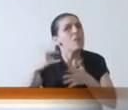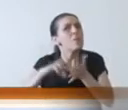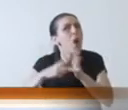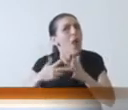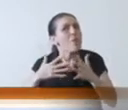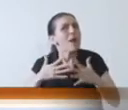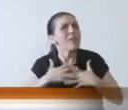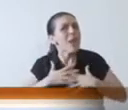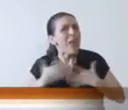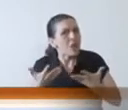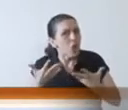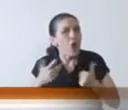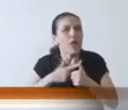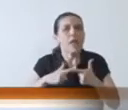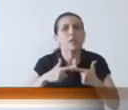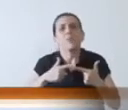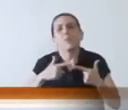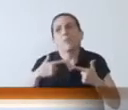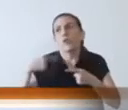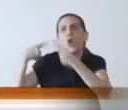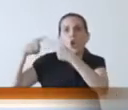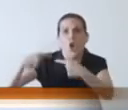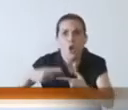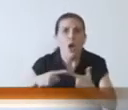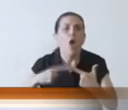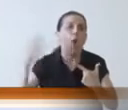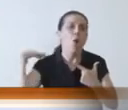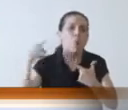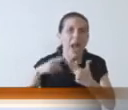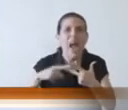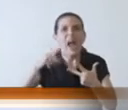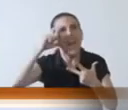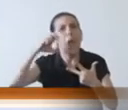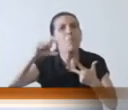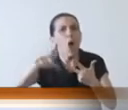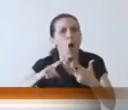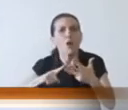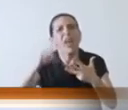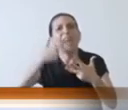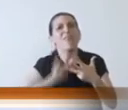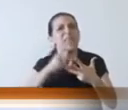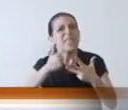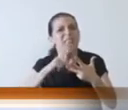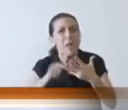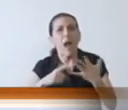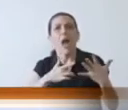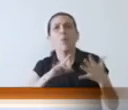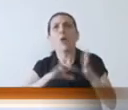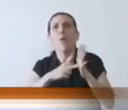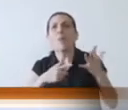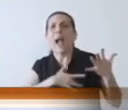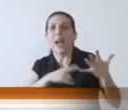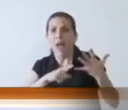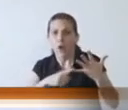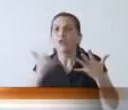ver en la resolución, enfermedades respiratorias crónicas, enfermedad pulmonar, EPOC, enfisema, enfermedades cardíacas, van a ver en la resolución